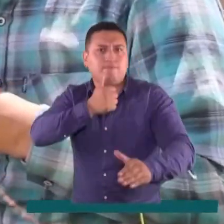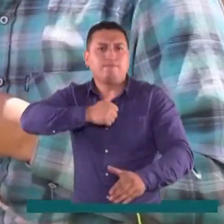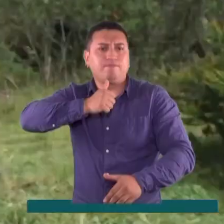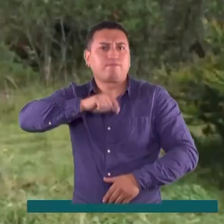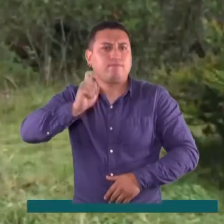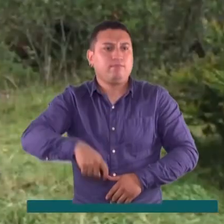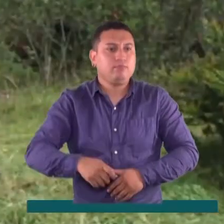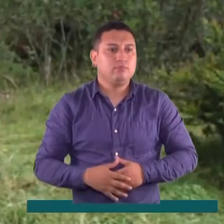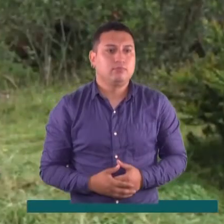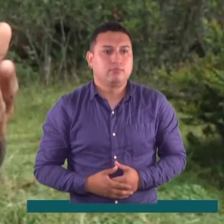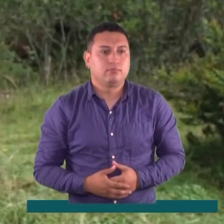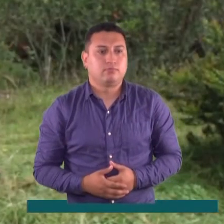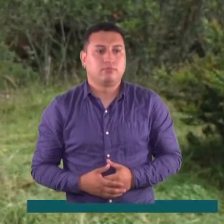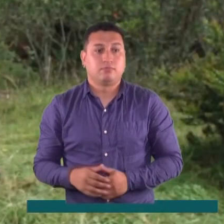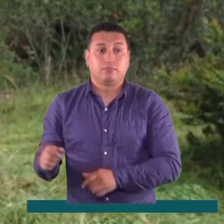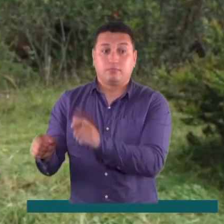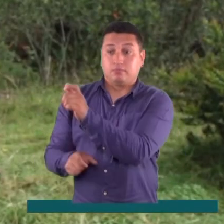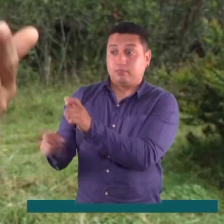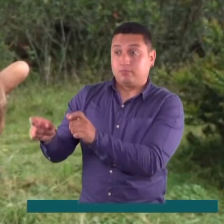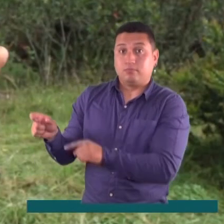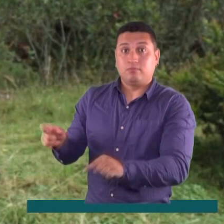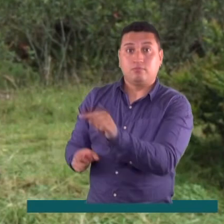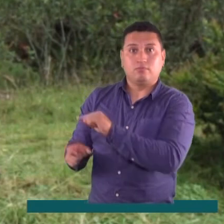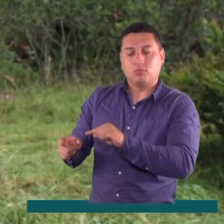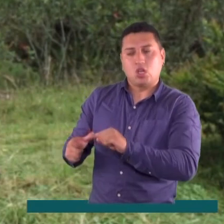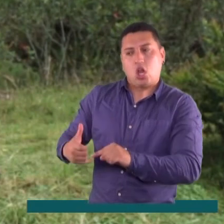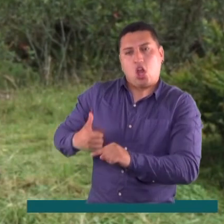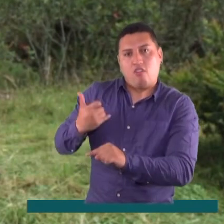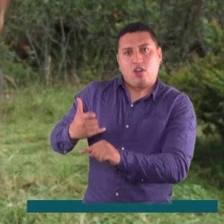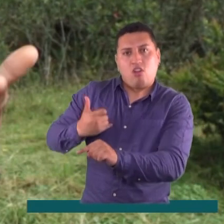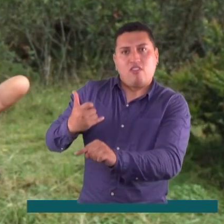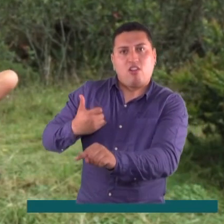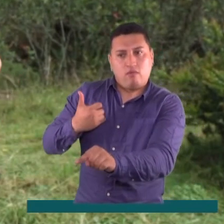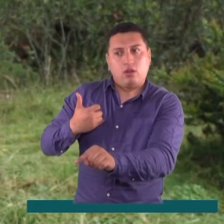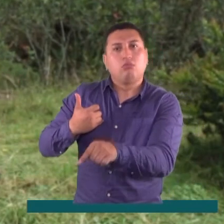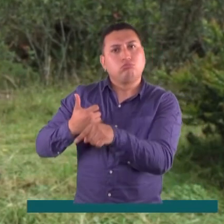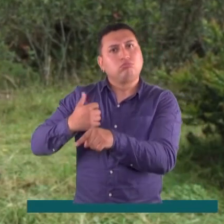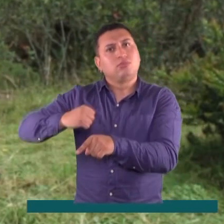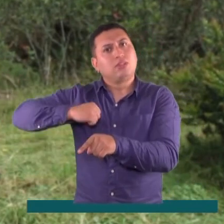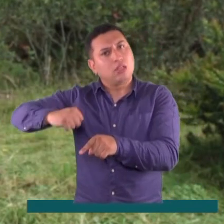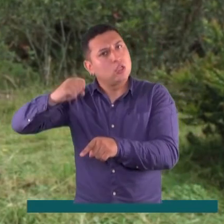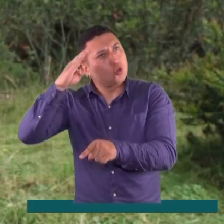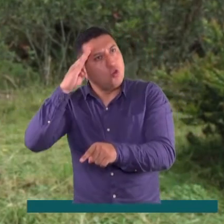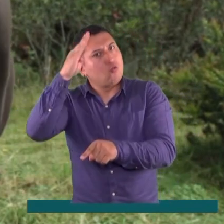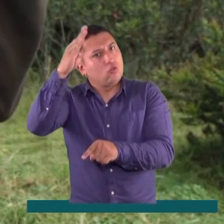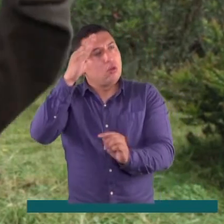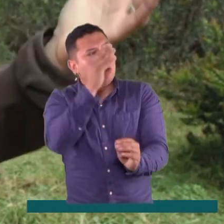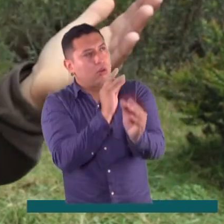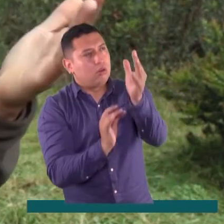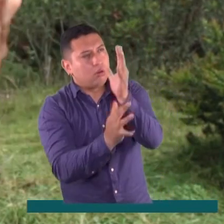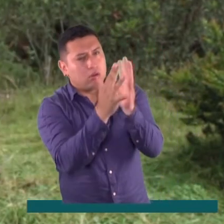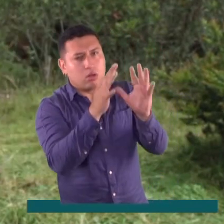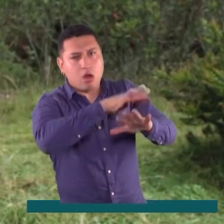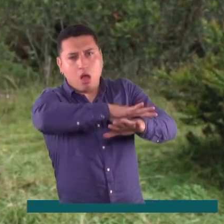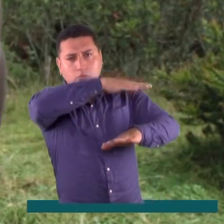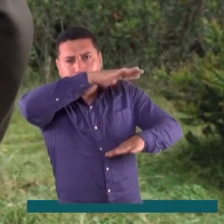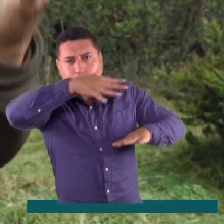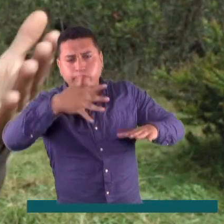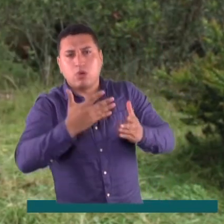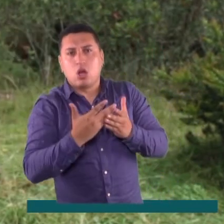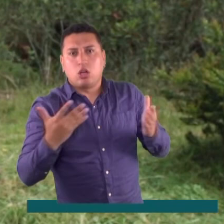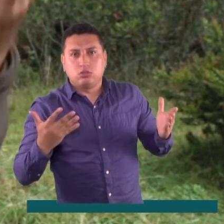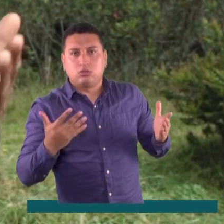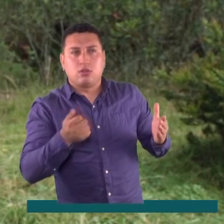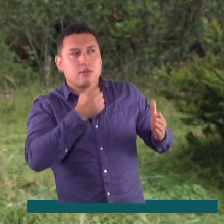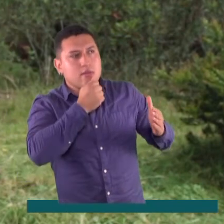muy largo. Tenemos de pensar en esas generaciones que vienen, que tienen ese mismo derecho que tenemos nosotros de ver estas montañas